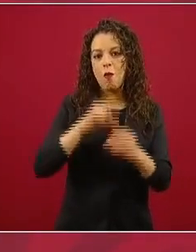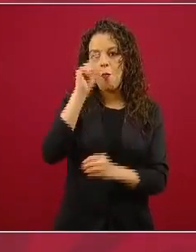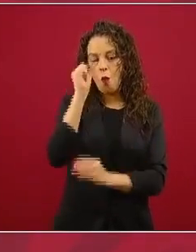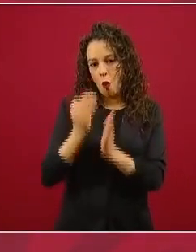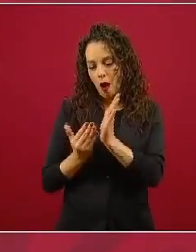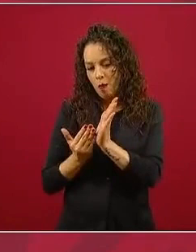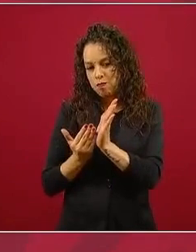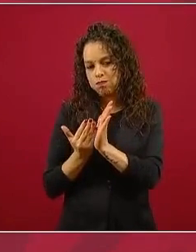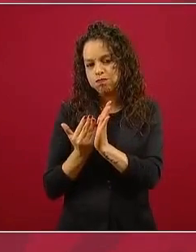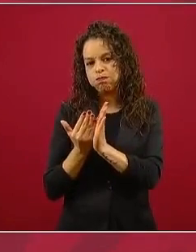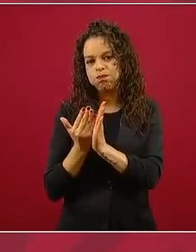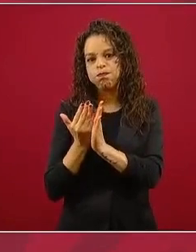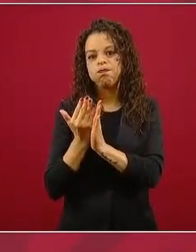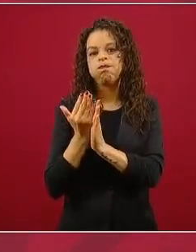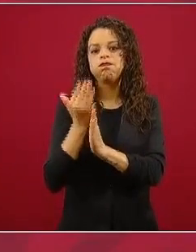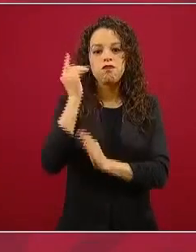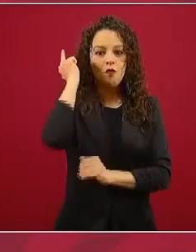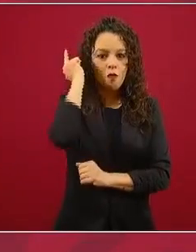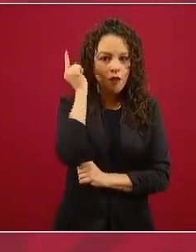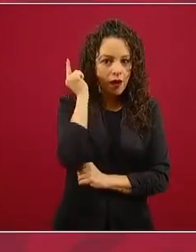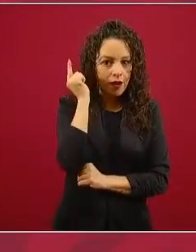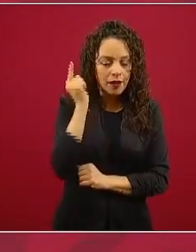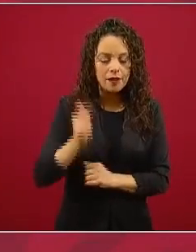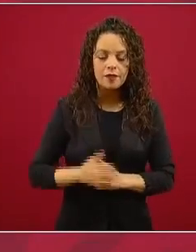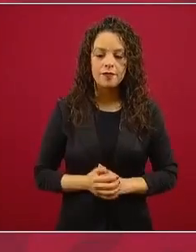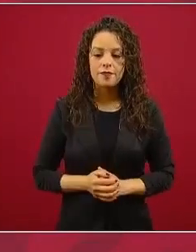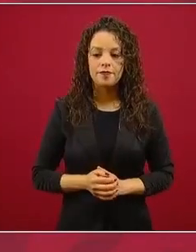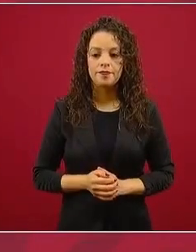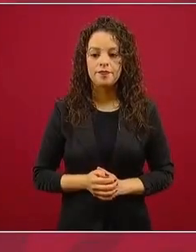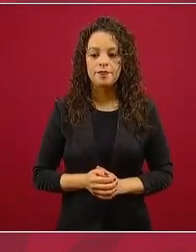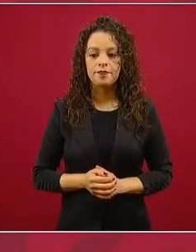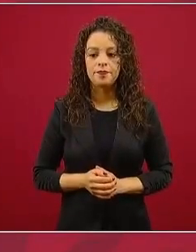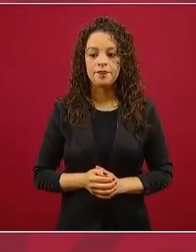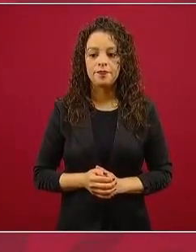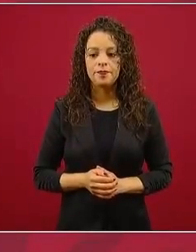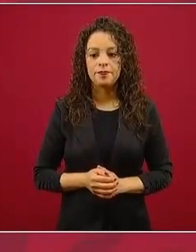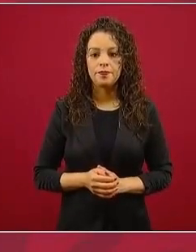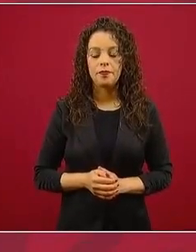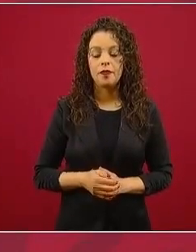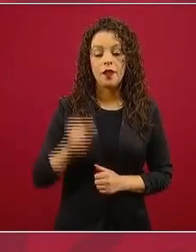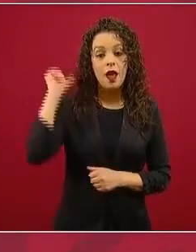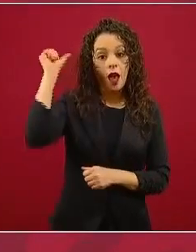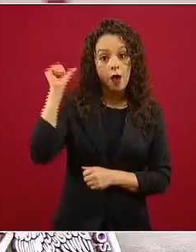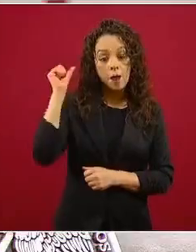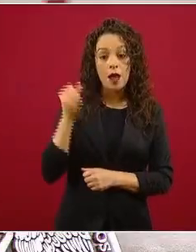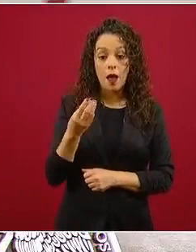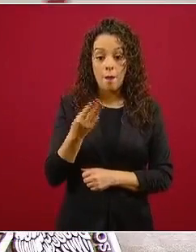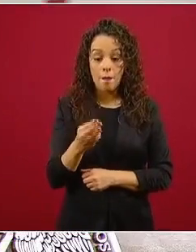Todavía en el trimestre abril, mayo, junio